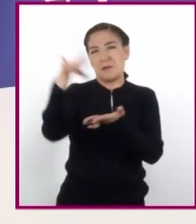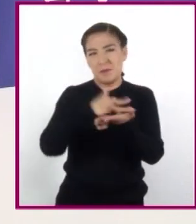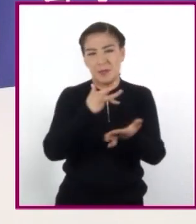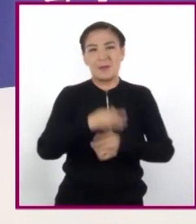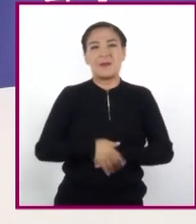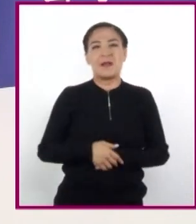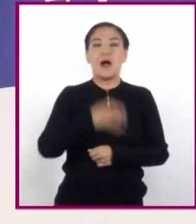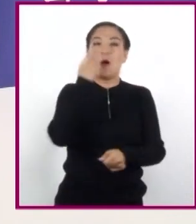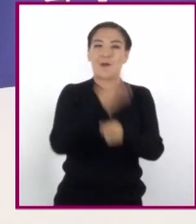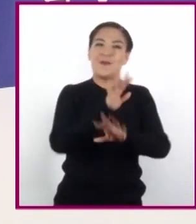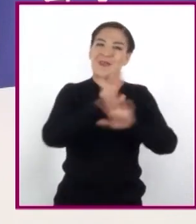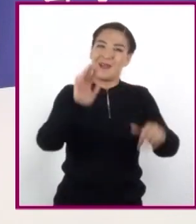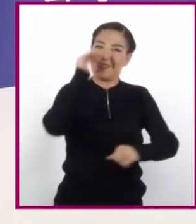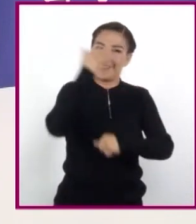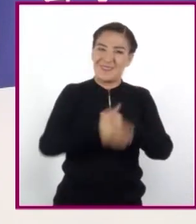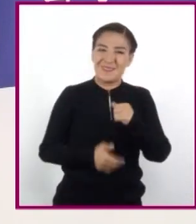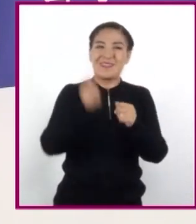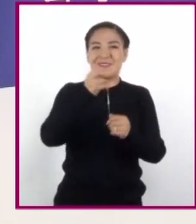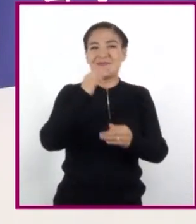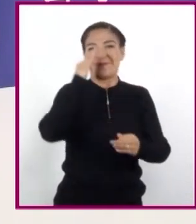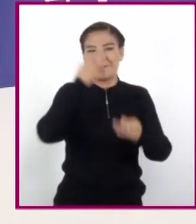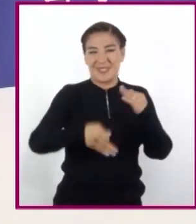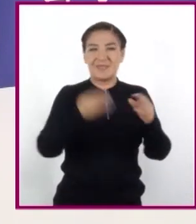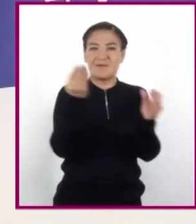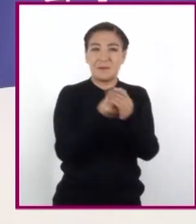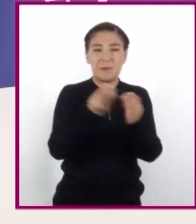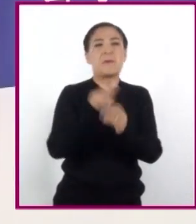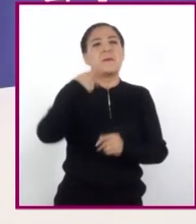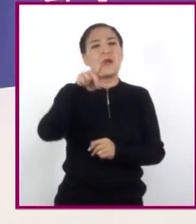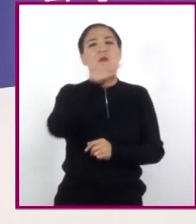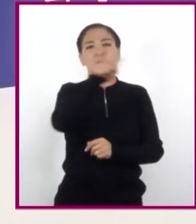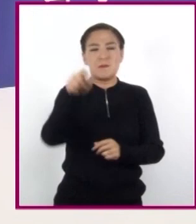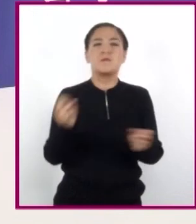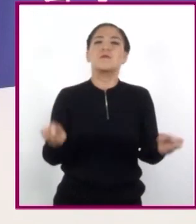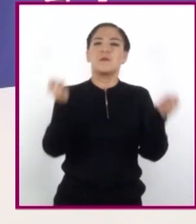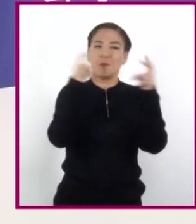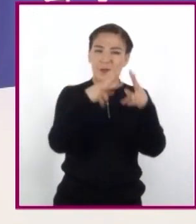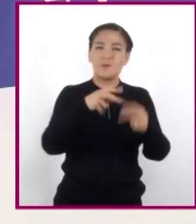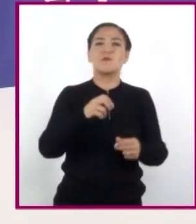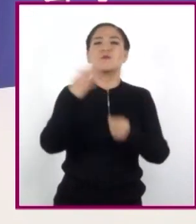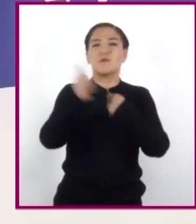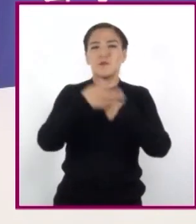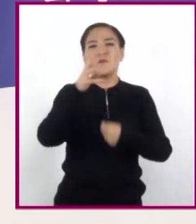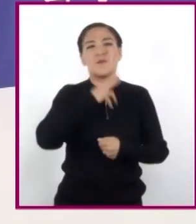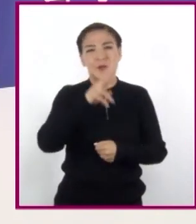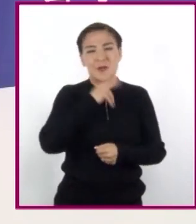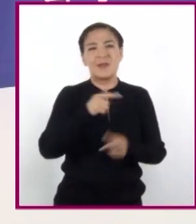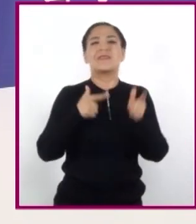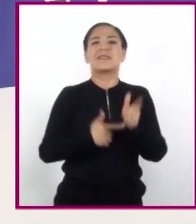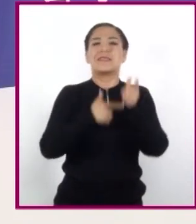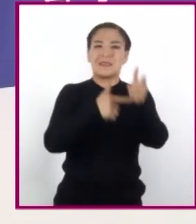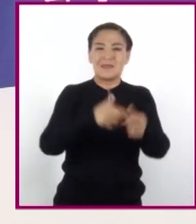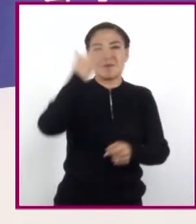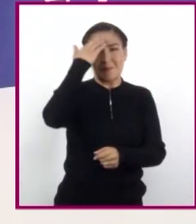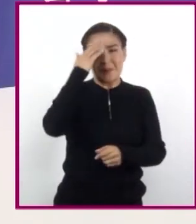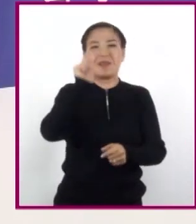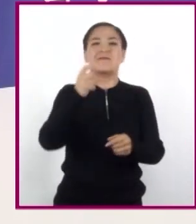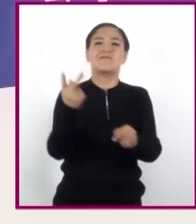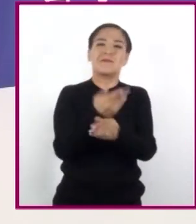es como hemos llegado al final de esta sesión. Pero descuiden, nos veremos pronto y continuaremos conociendo nuestro